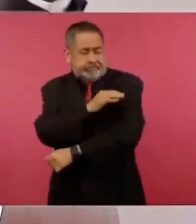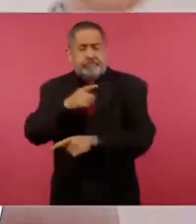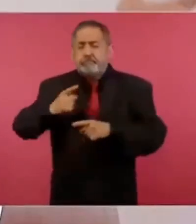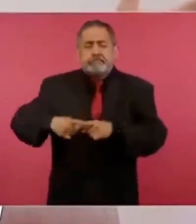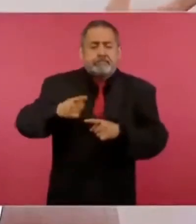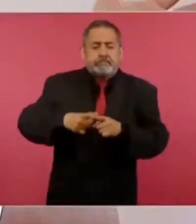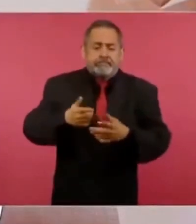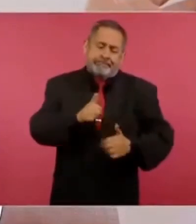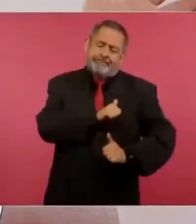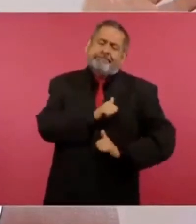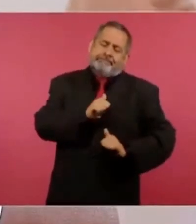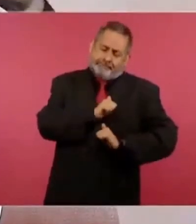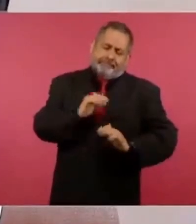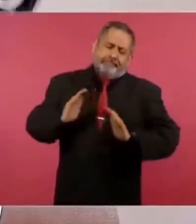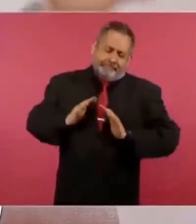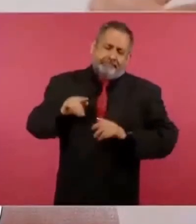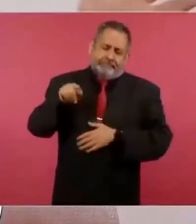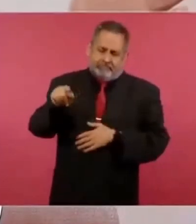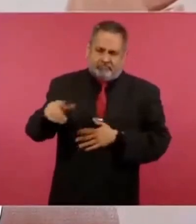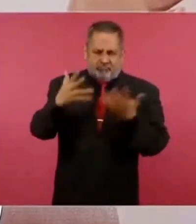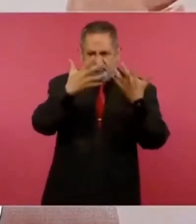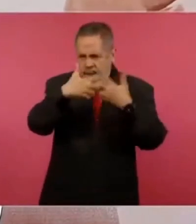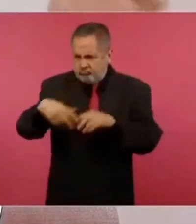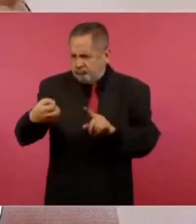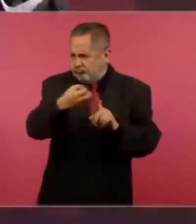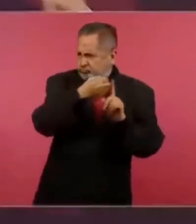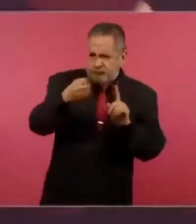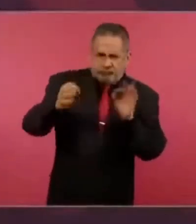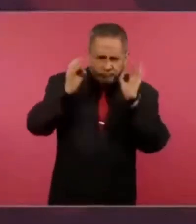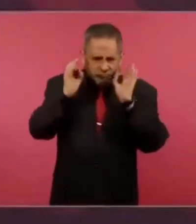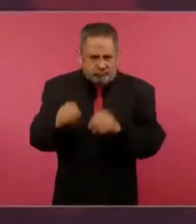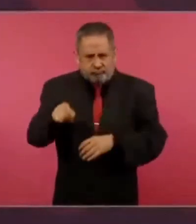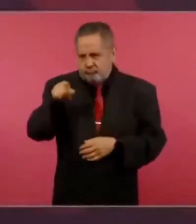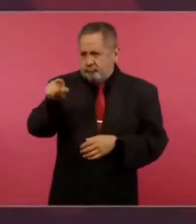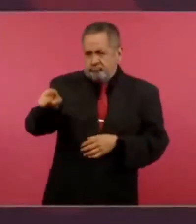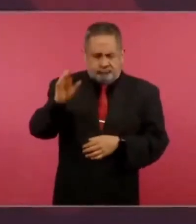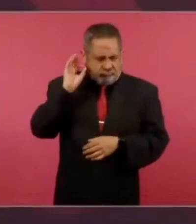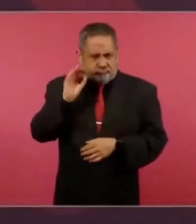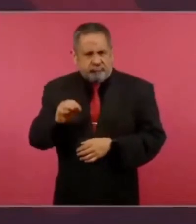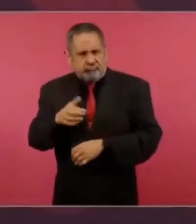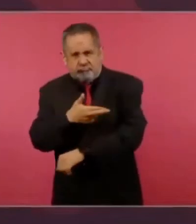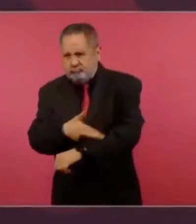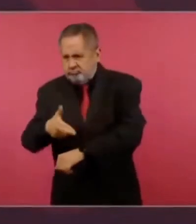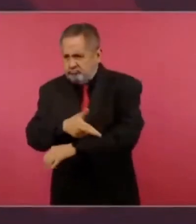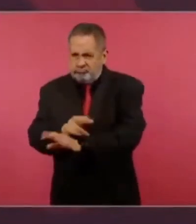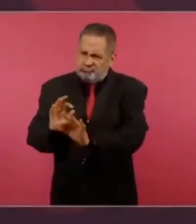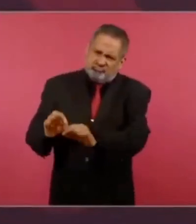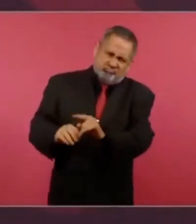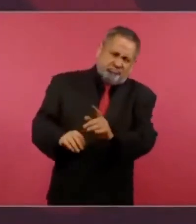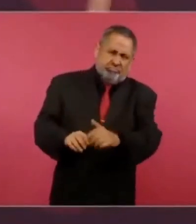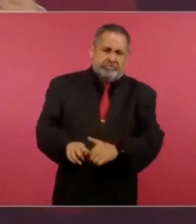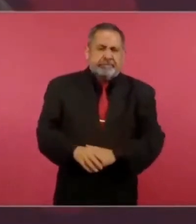solo con una logística de las Fuerzas Armadas.